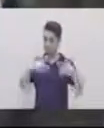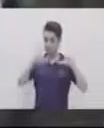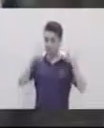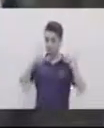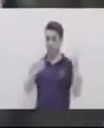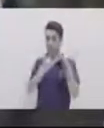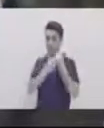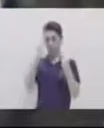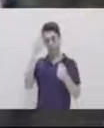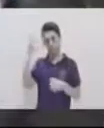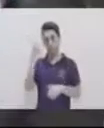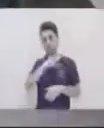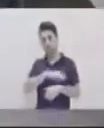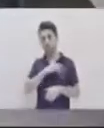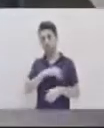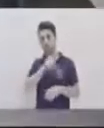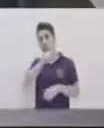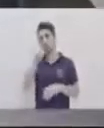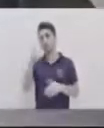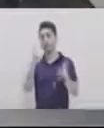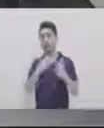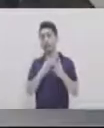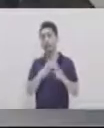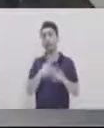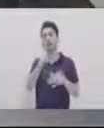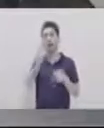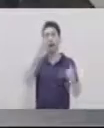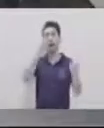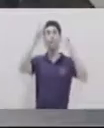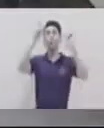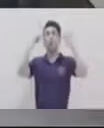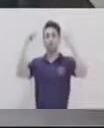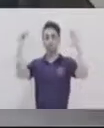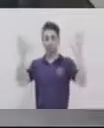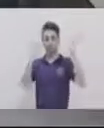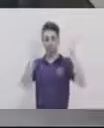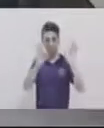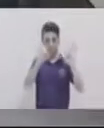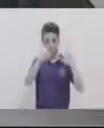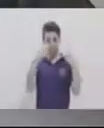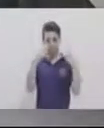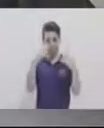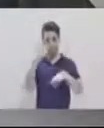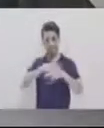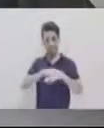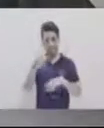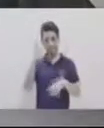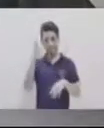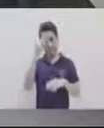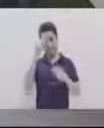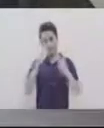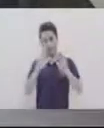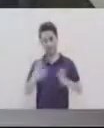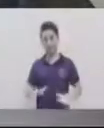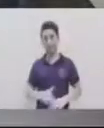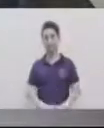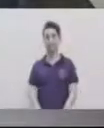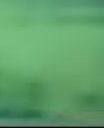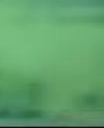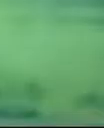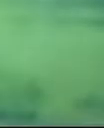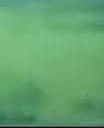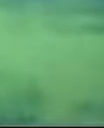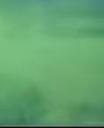al final del segmento de apoyo psicosocial y ustedes en casa cambien esos sueños por objetivos. No le cambie porque ya seguimos con más de su programa Aprendo en